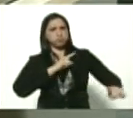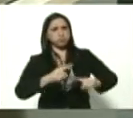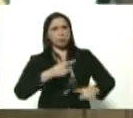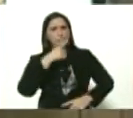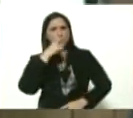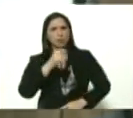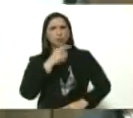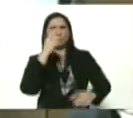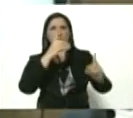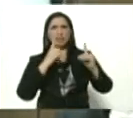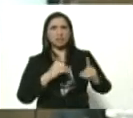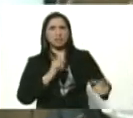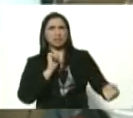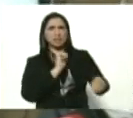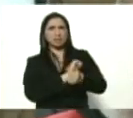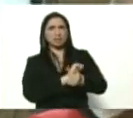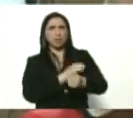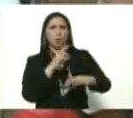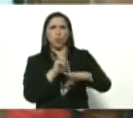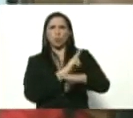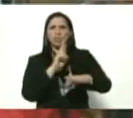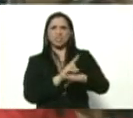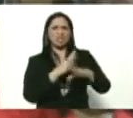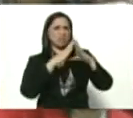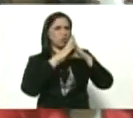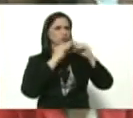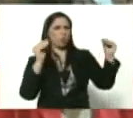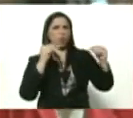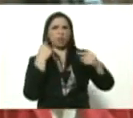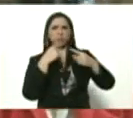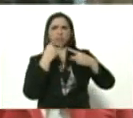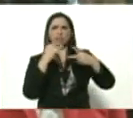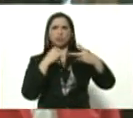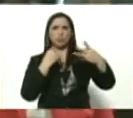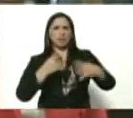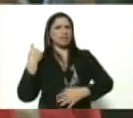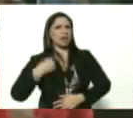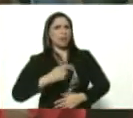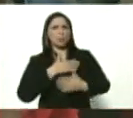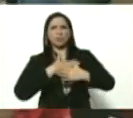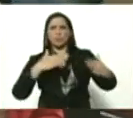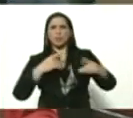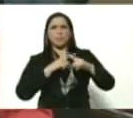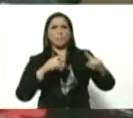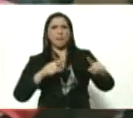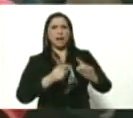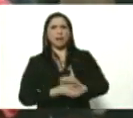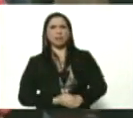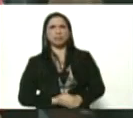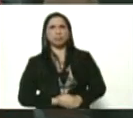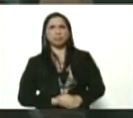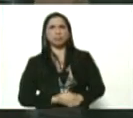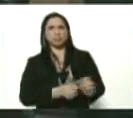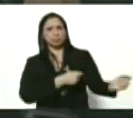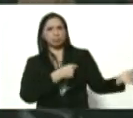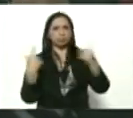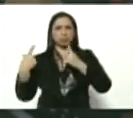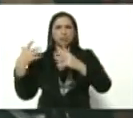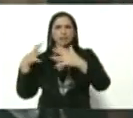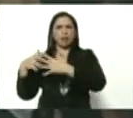decide retenerlos, utilizaremos todas las herramientas que tengamos disponibles para tratar de traerlos de